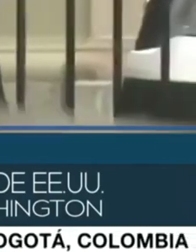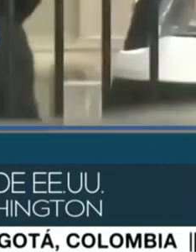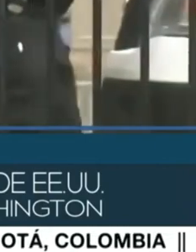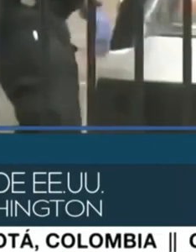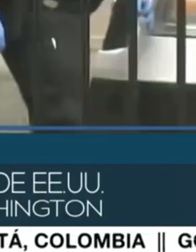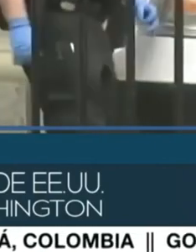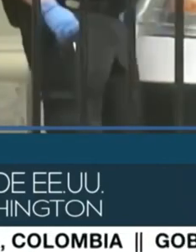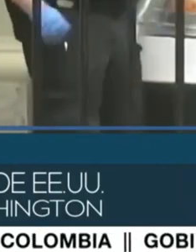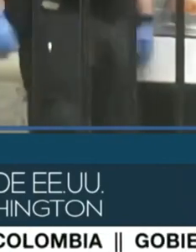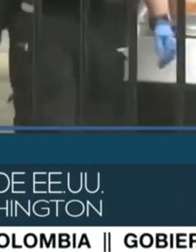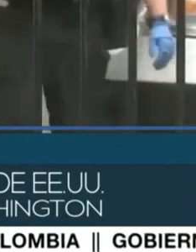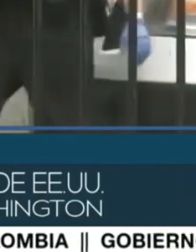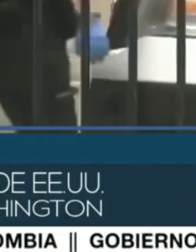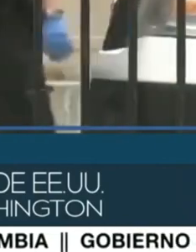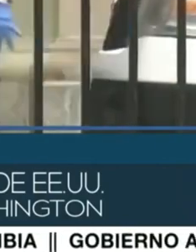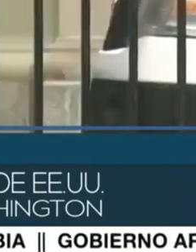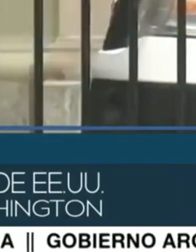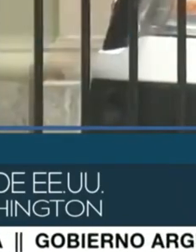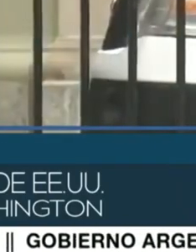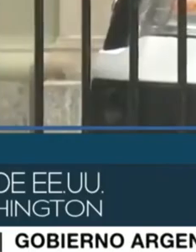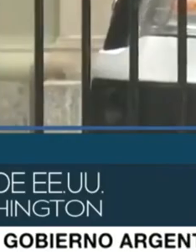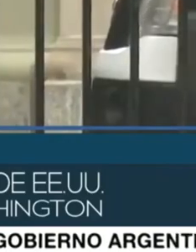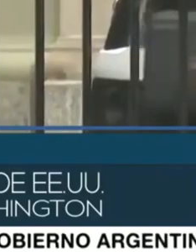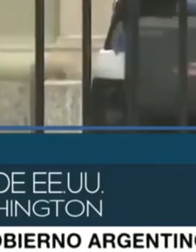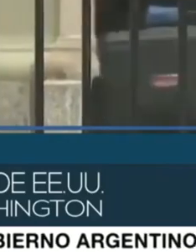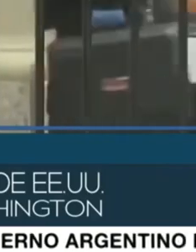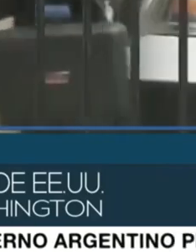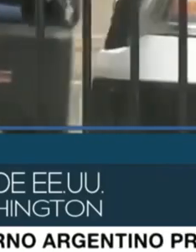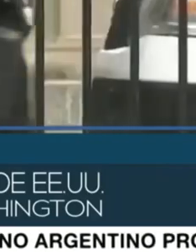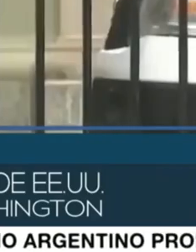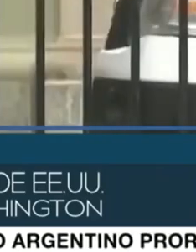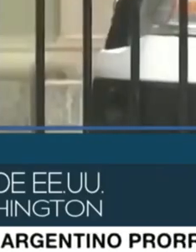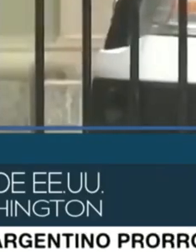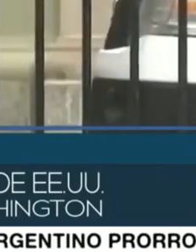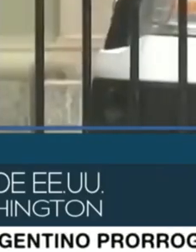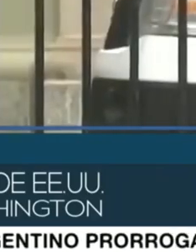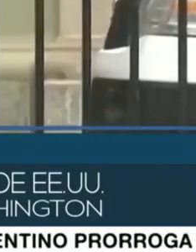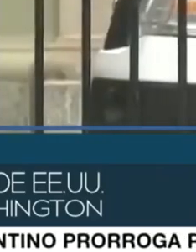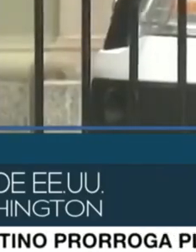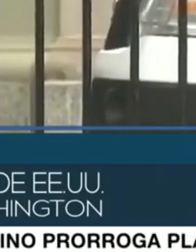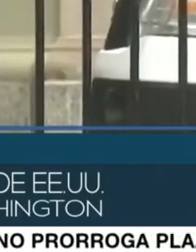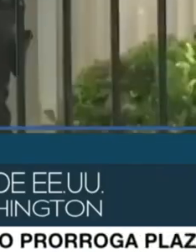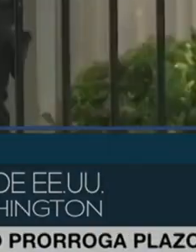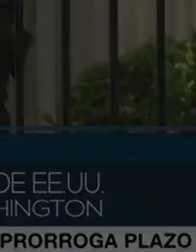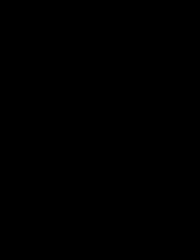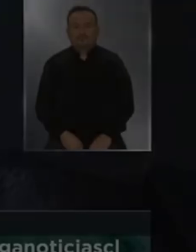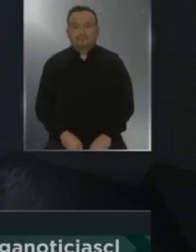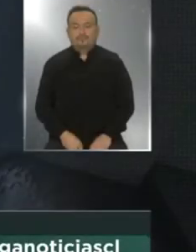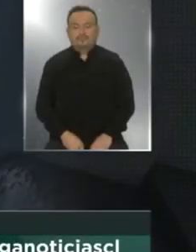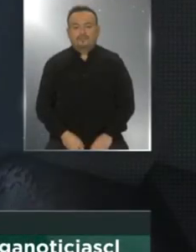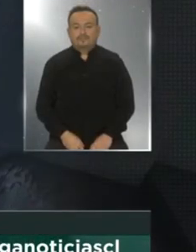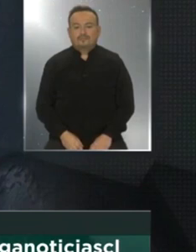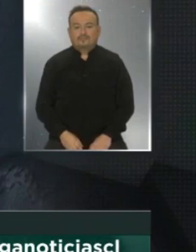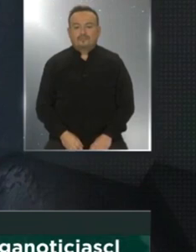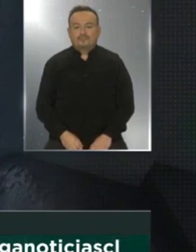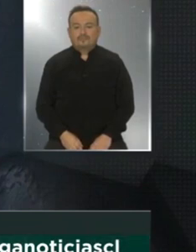Casa Blanca no ha condenado. ¿Pero han leído algún editorial de prensa que denuncie semejante desvergüenza? Estados